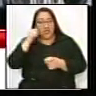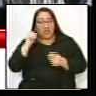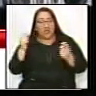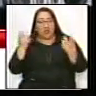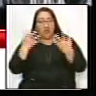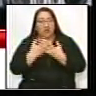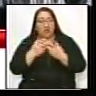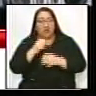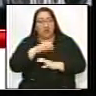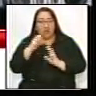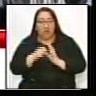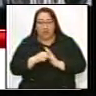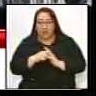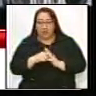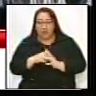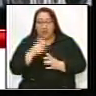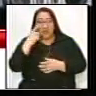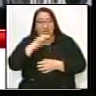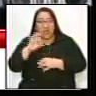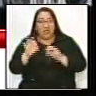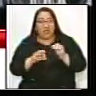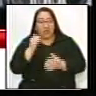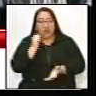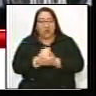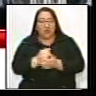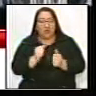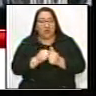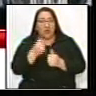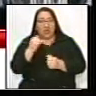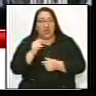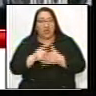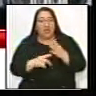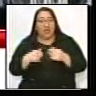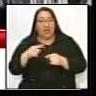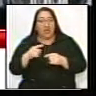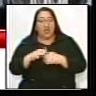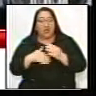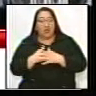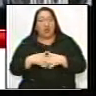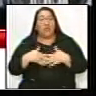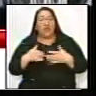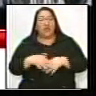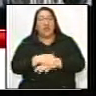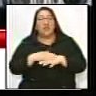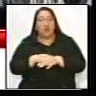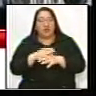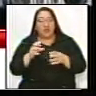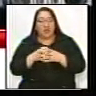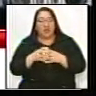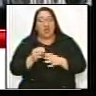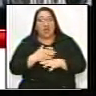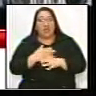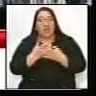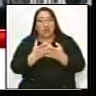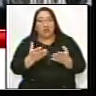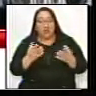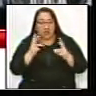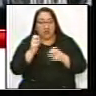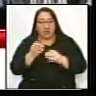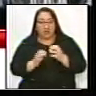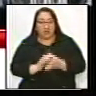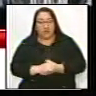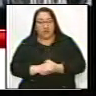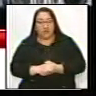acorde al proyecto de y arquitectura aprobado, con la finalidad de que el MINEDU pueda gestionar previa disponibilidad presupuestal